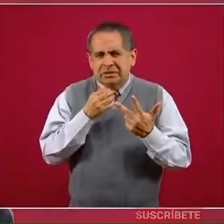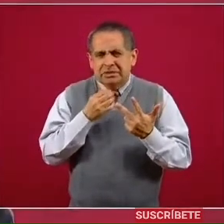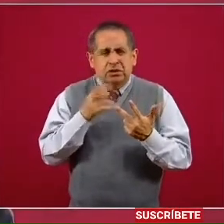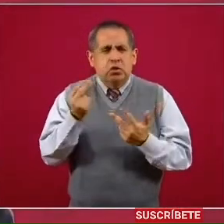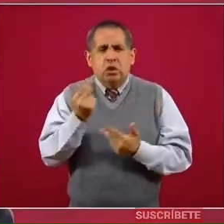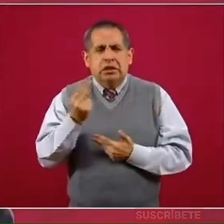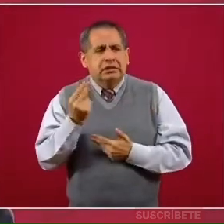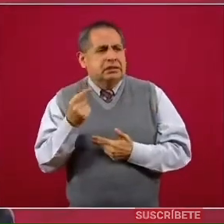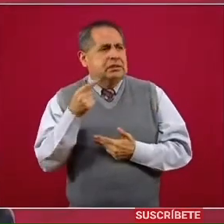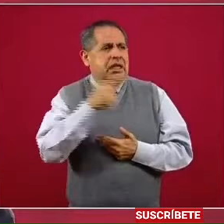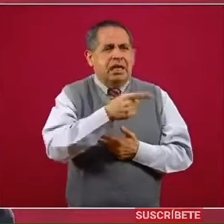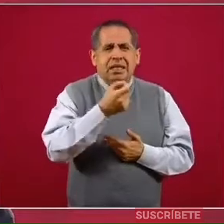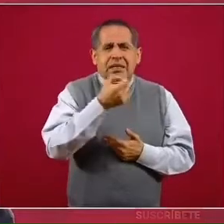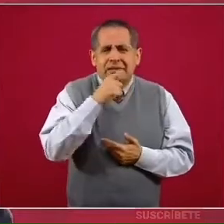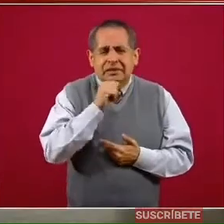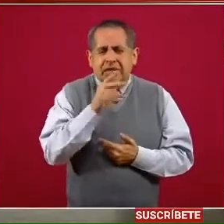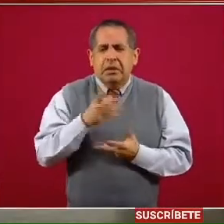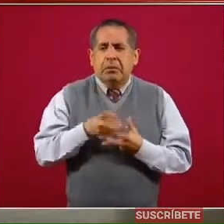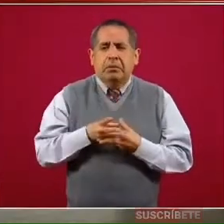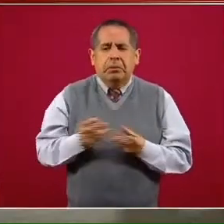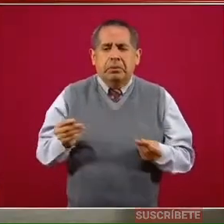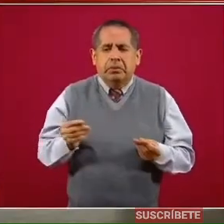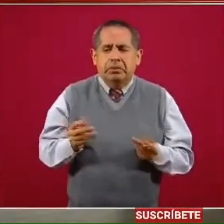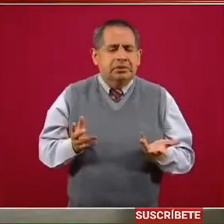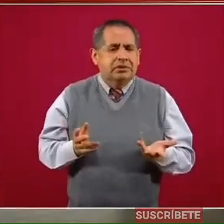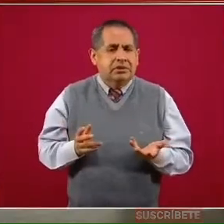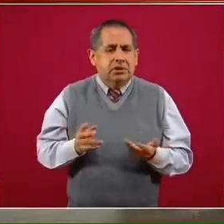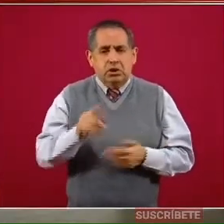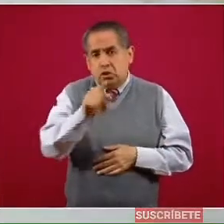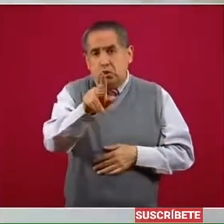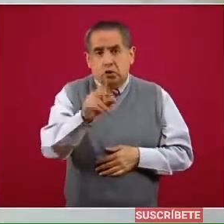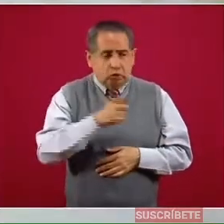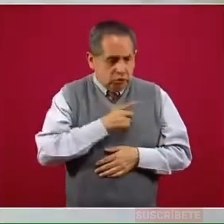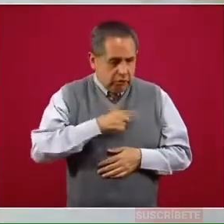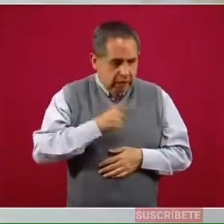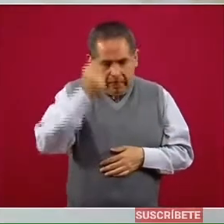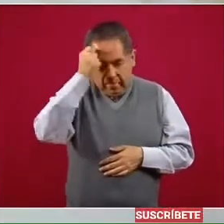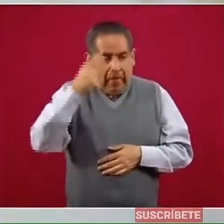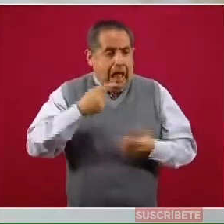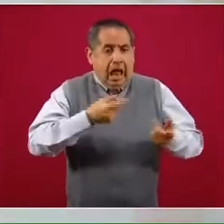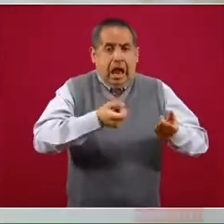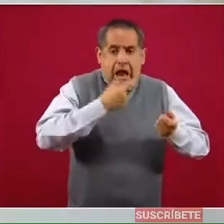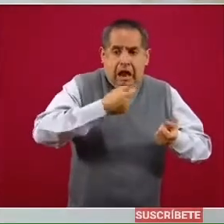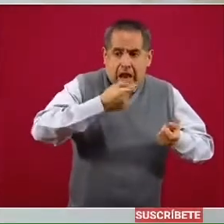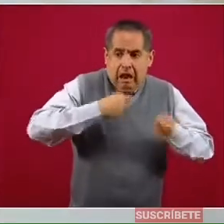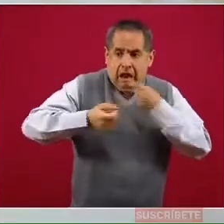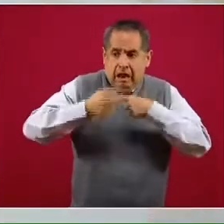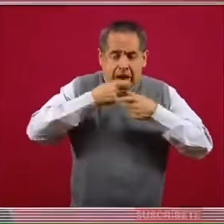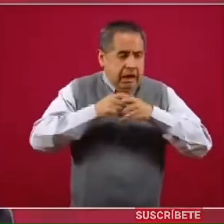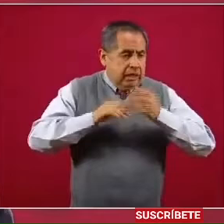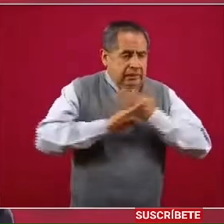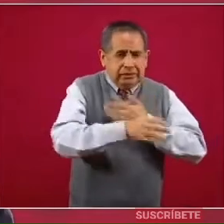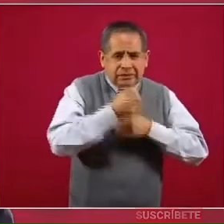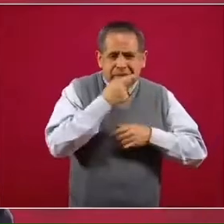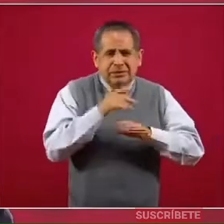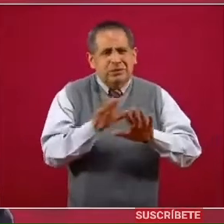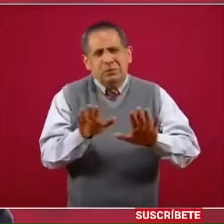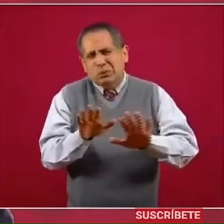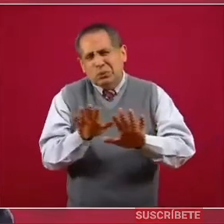espontáneamente, sin necesidad alguna de medicamentos. En particular, no se automedique, no consuma